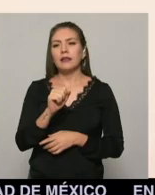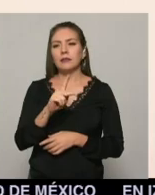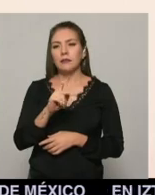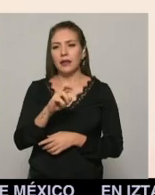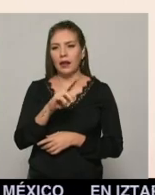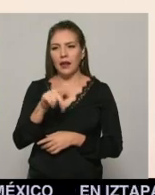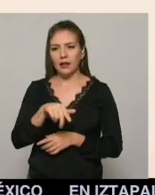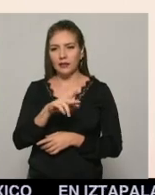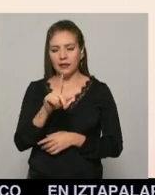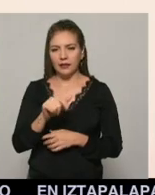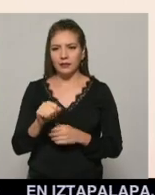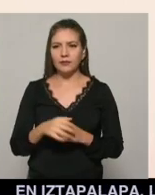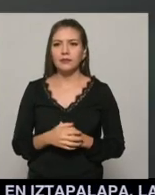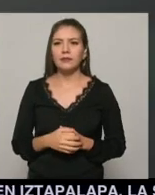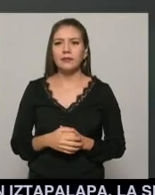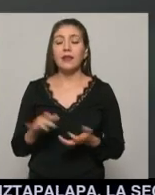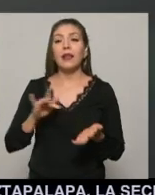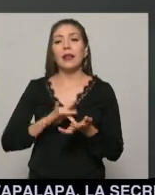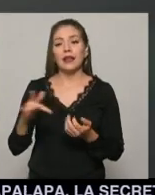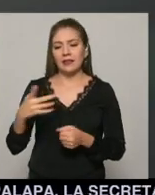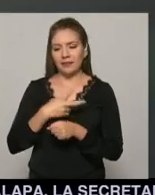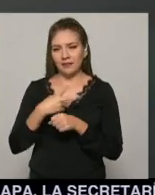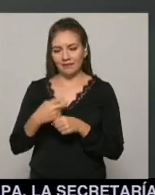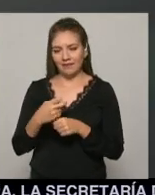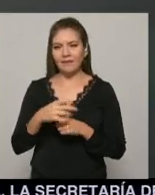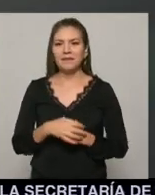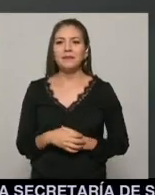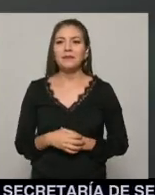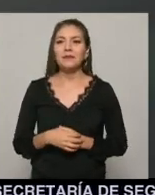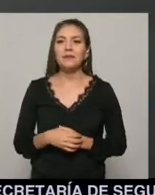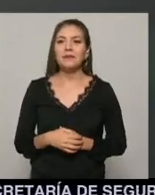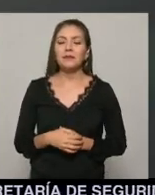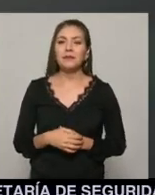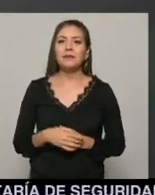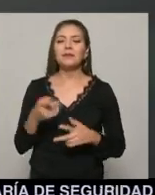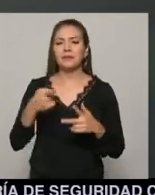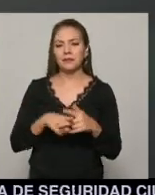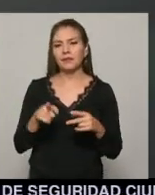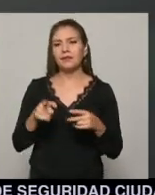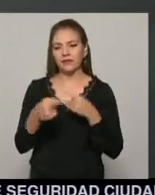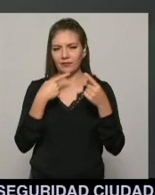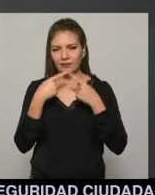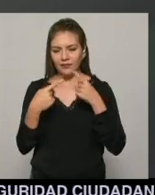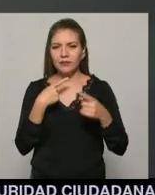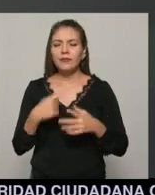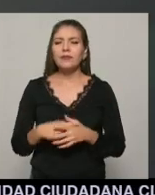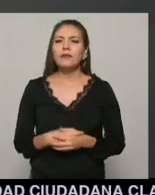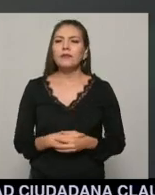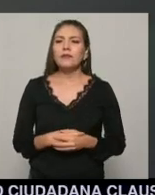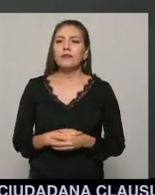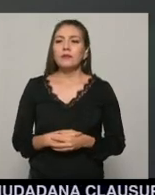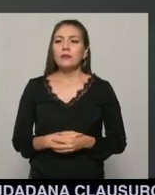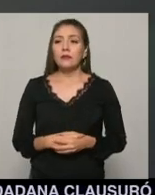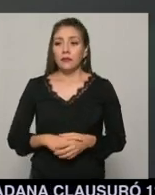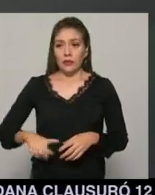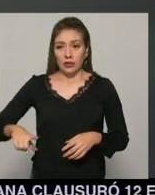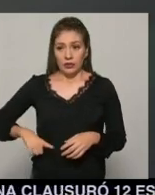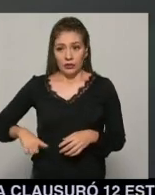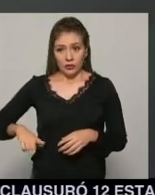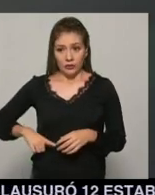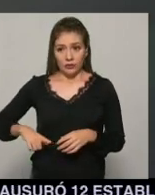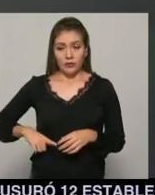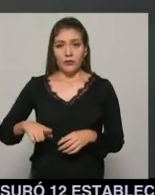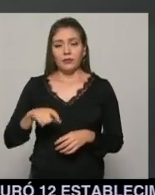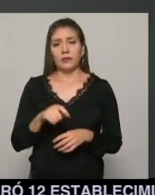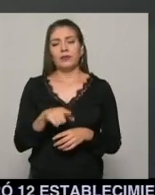Mariana. Muchísimas gracias. Bueno, pues abrimos con el debate porque resulta que, bueno, el gobierno de izquierda